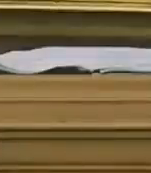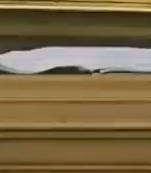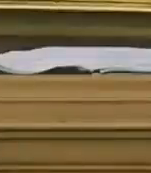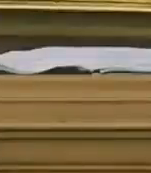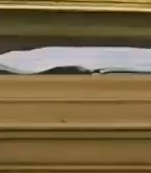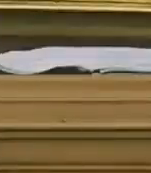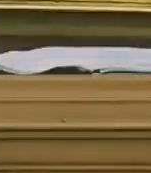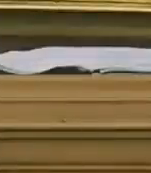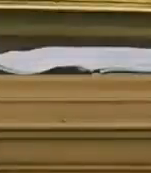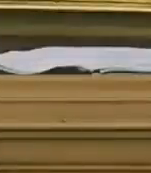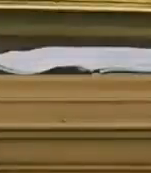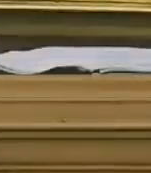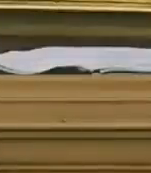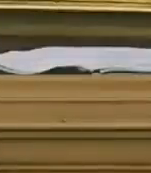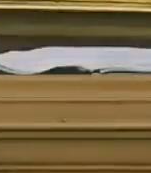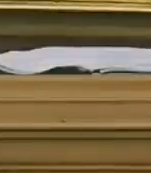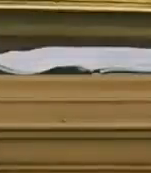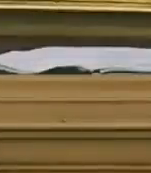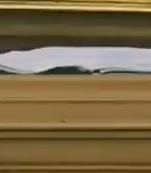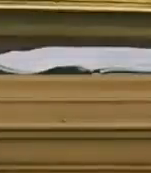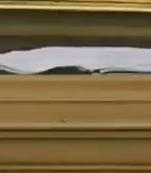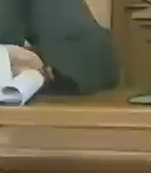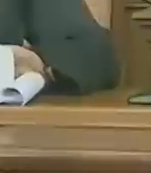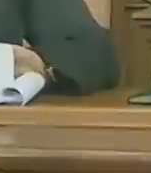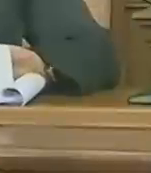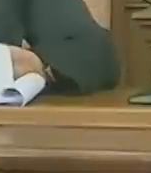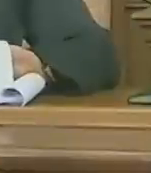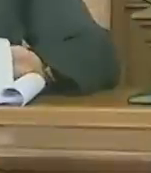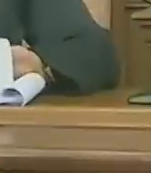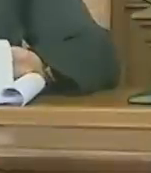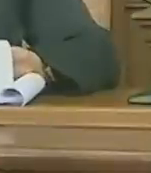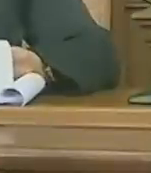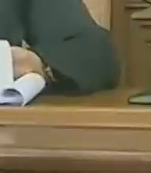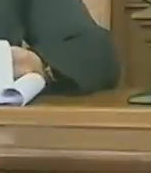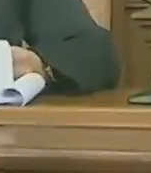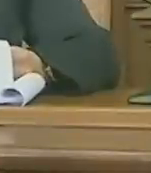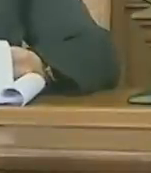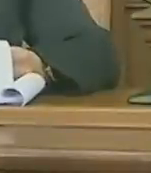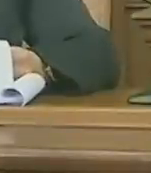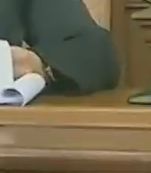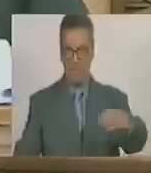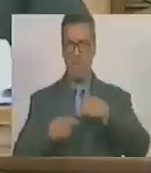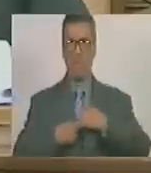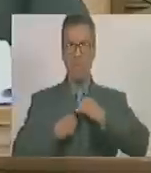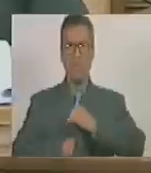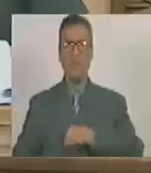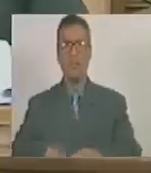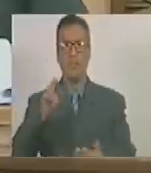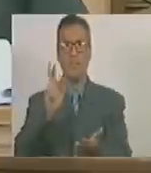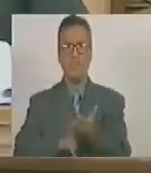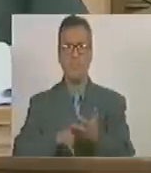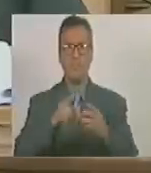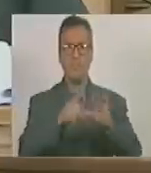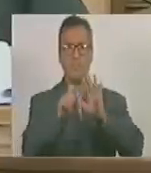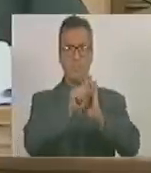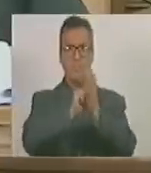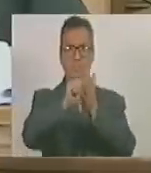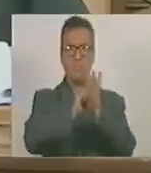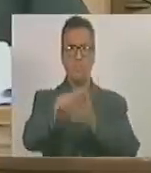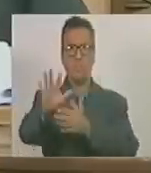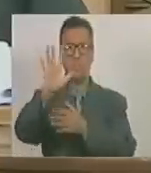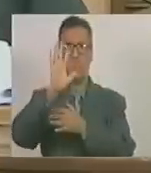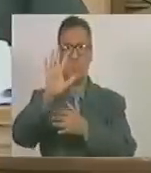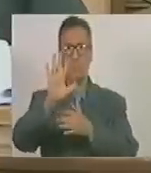consideración. Aprobado. Siguiente. 4. Se propone aprobar con modificación el contenido del artículo